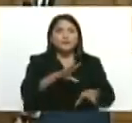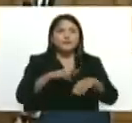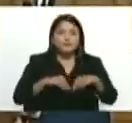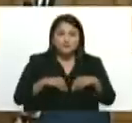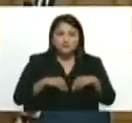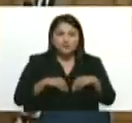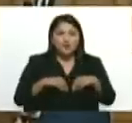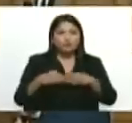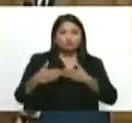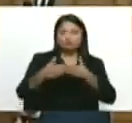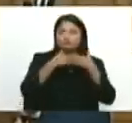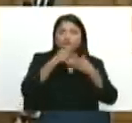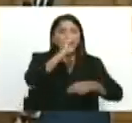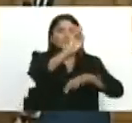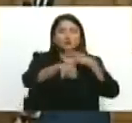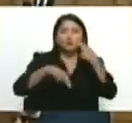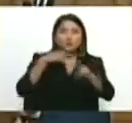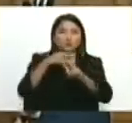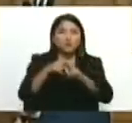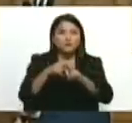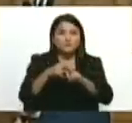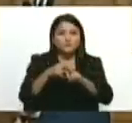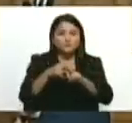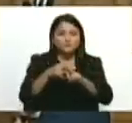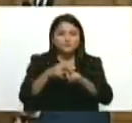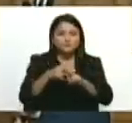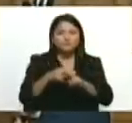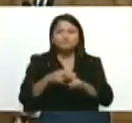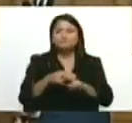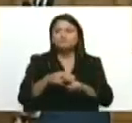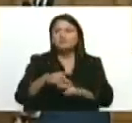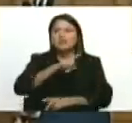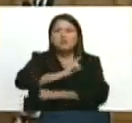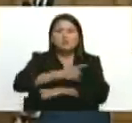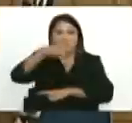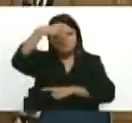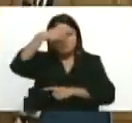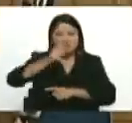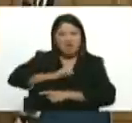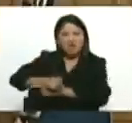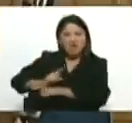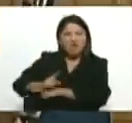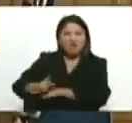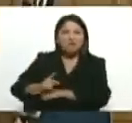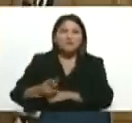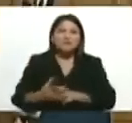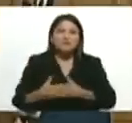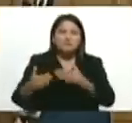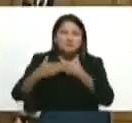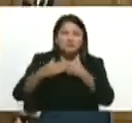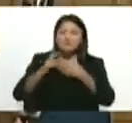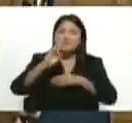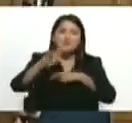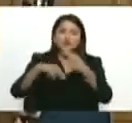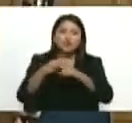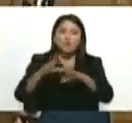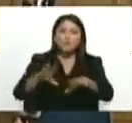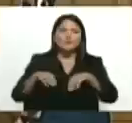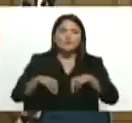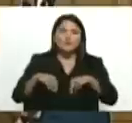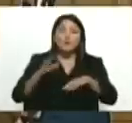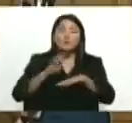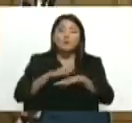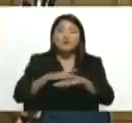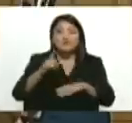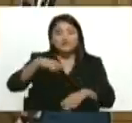en esta tierra, nunca más acción de ningún imperio. Todavía respiran por la herida, porque Simón